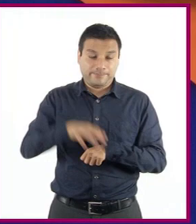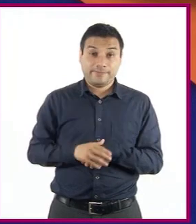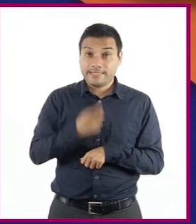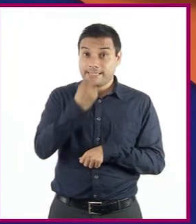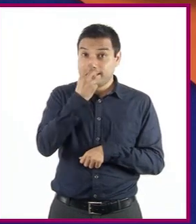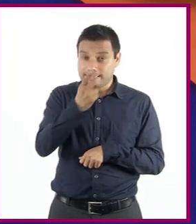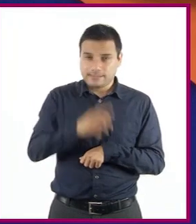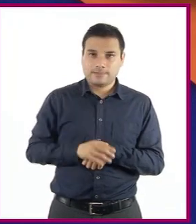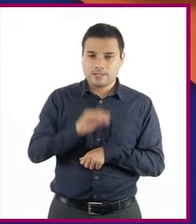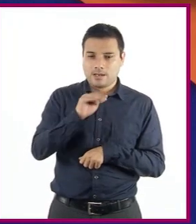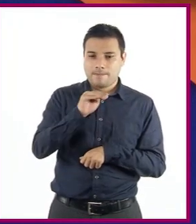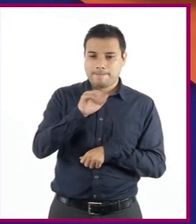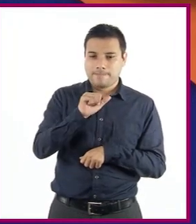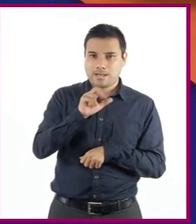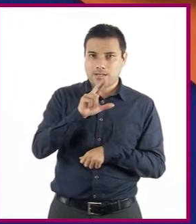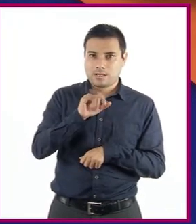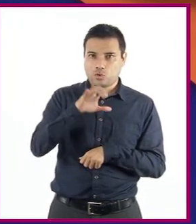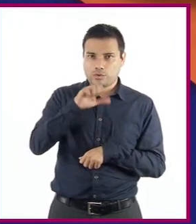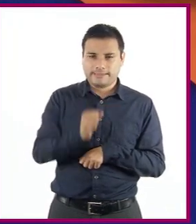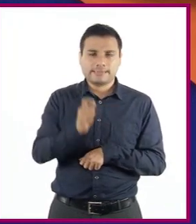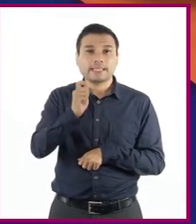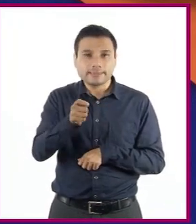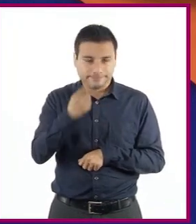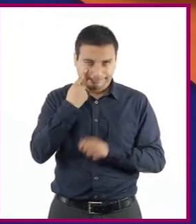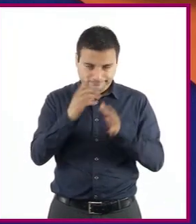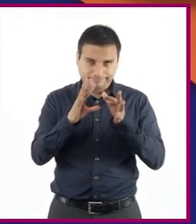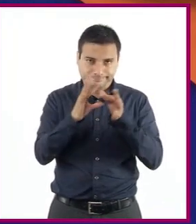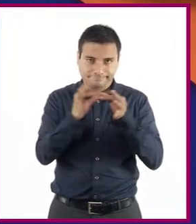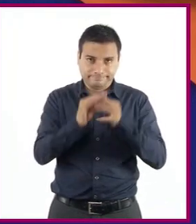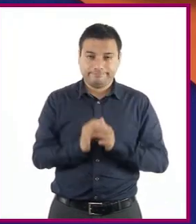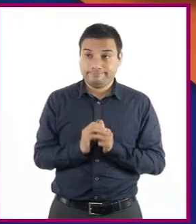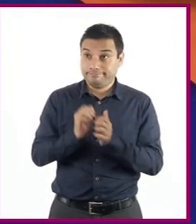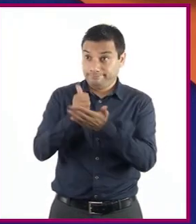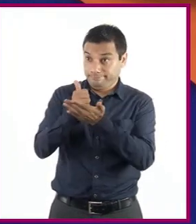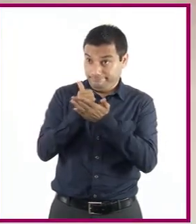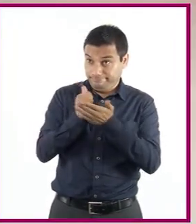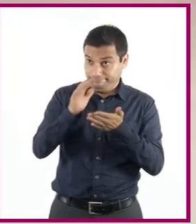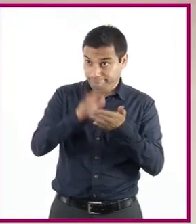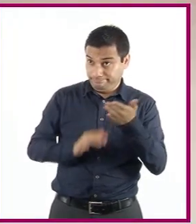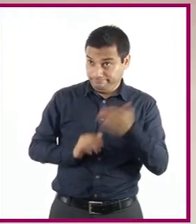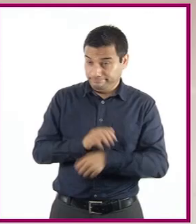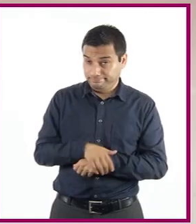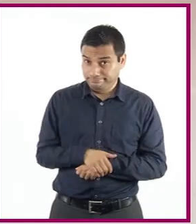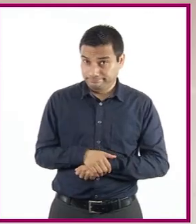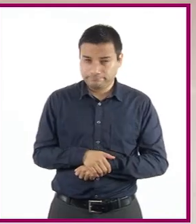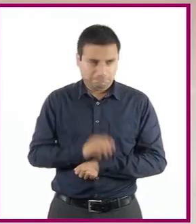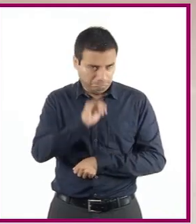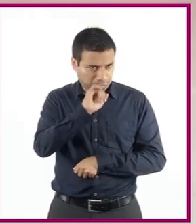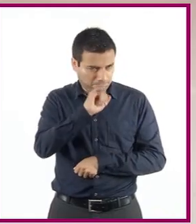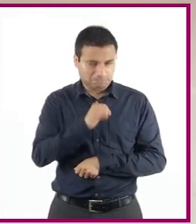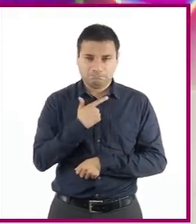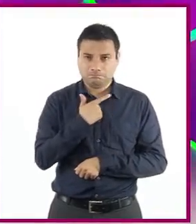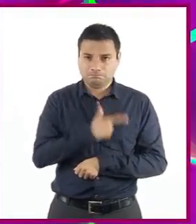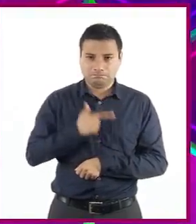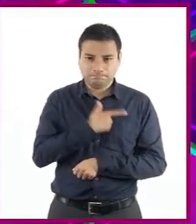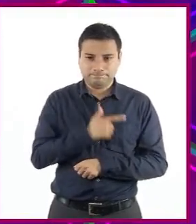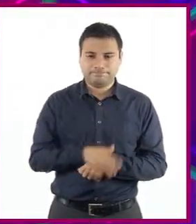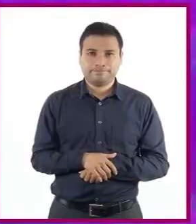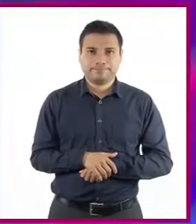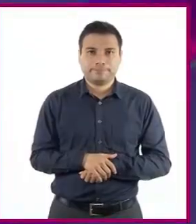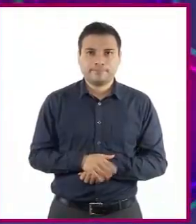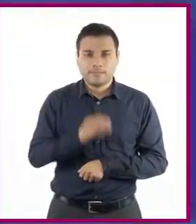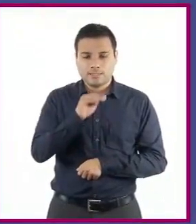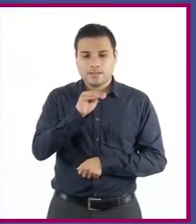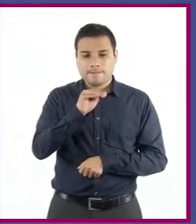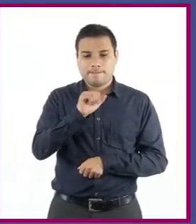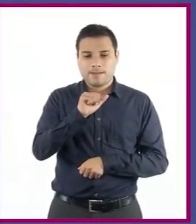a los marcadores discursivos de la siguiente manera. ¿Me ayudas a leer la definición? Claro que sí, profesora. Los